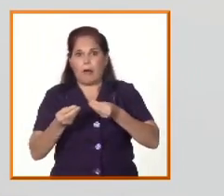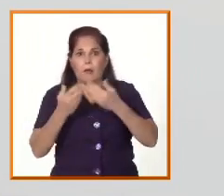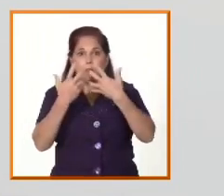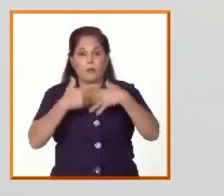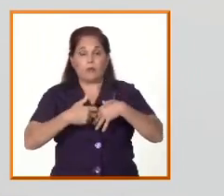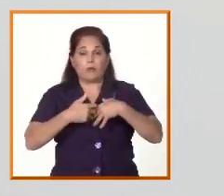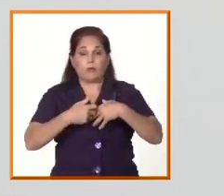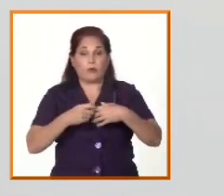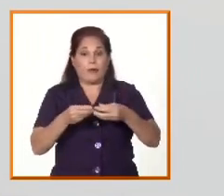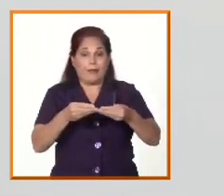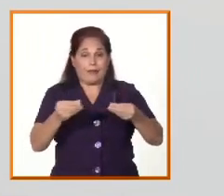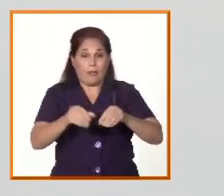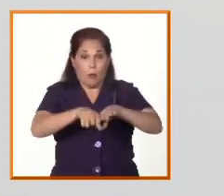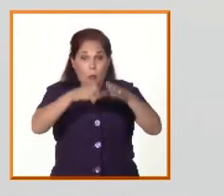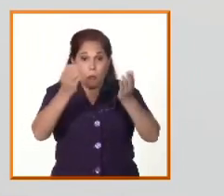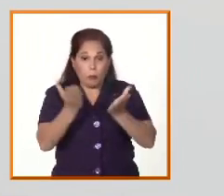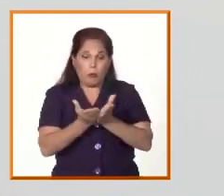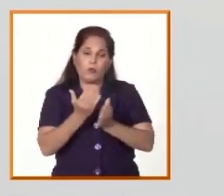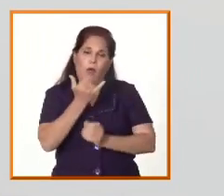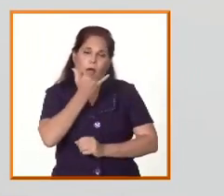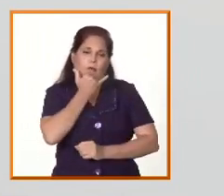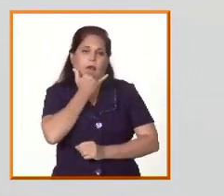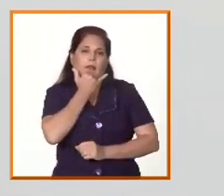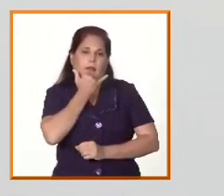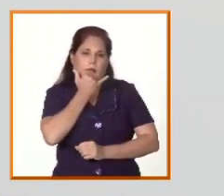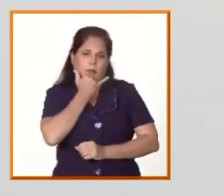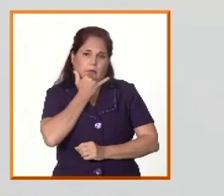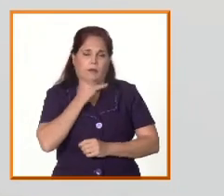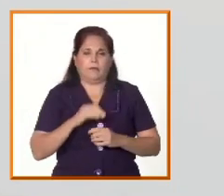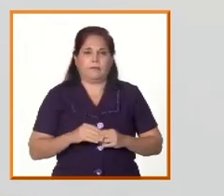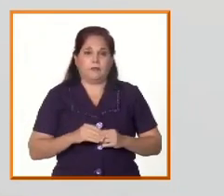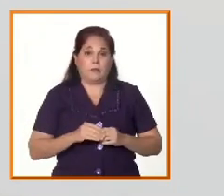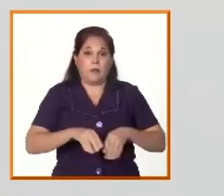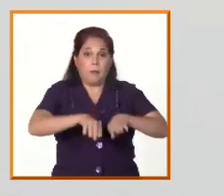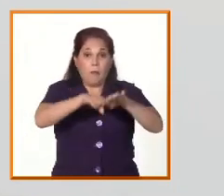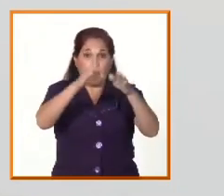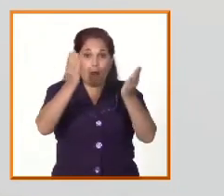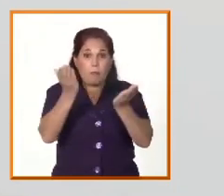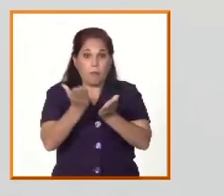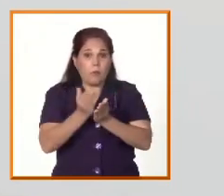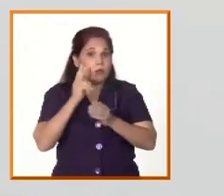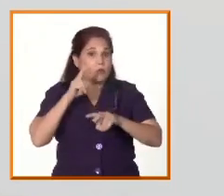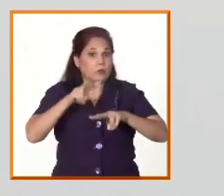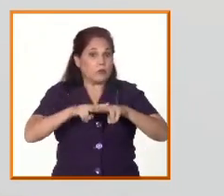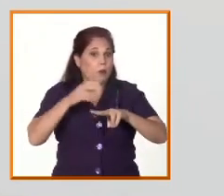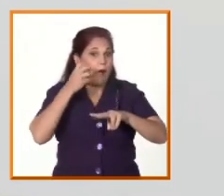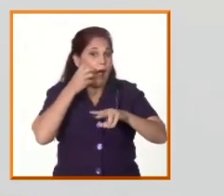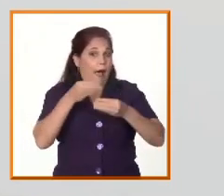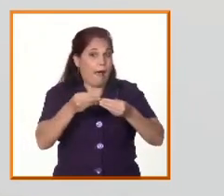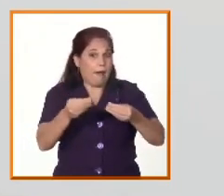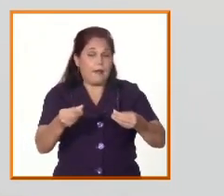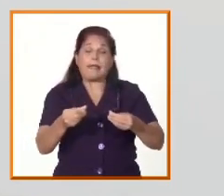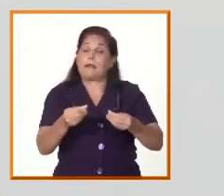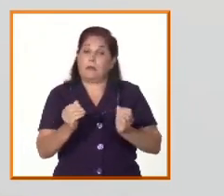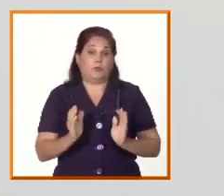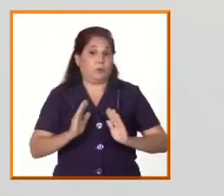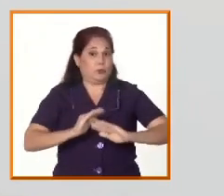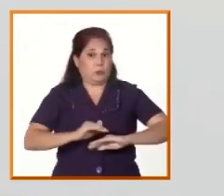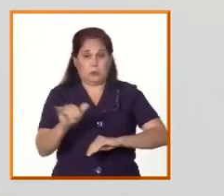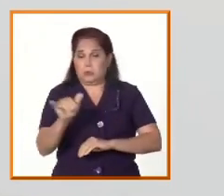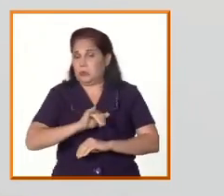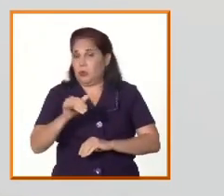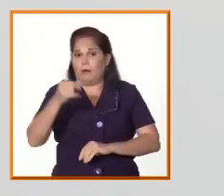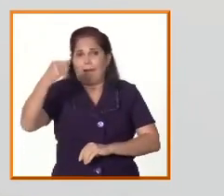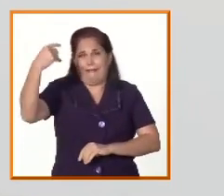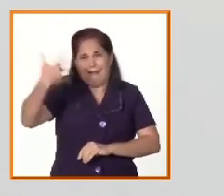en el mundo se ha visto seriamente afectado bien afectado y como el ministro explicaba Igual también ha subido